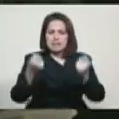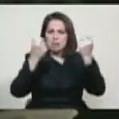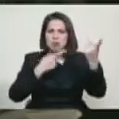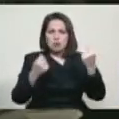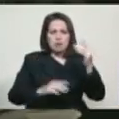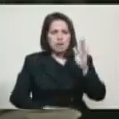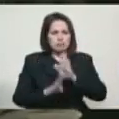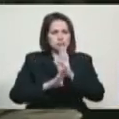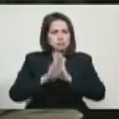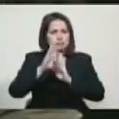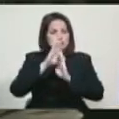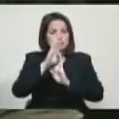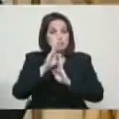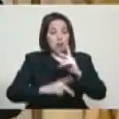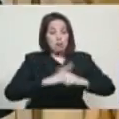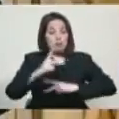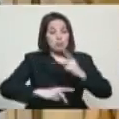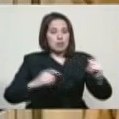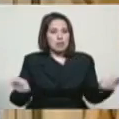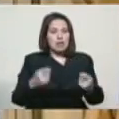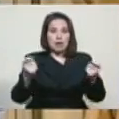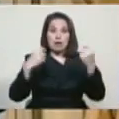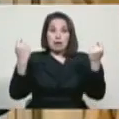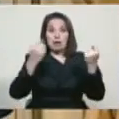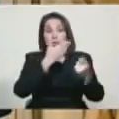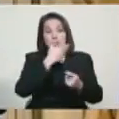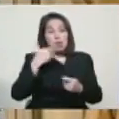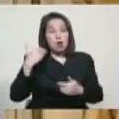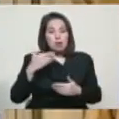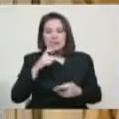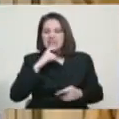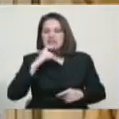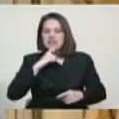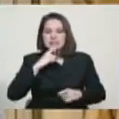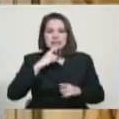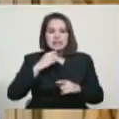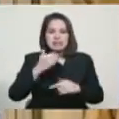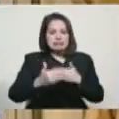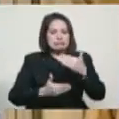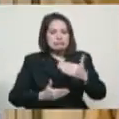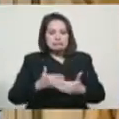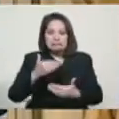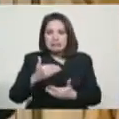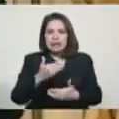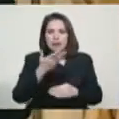crecimiento, prosperidad, enfrentando las dificultades que surgen en el desarrollo del programa.